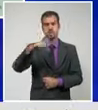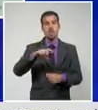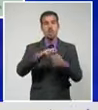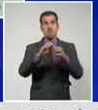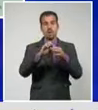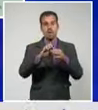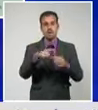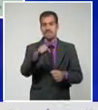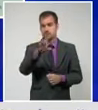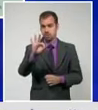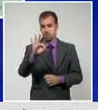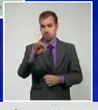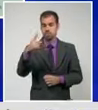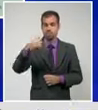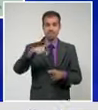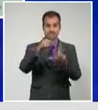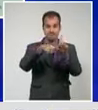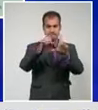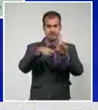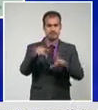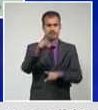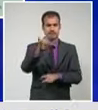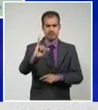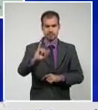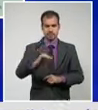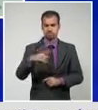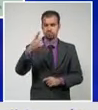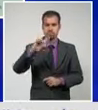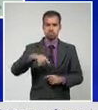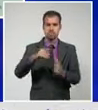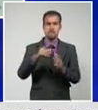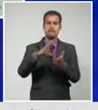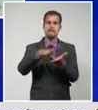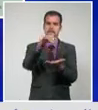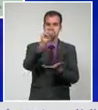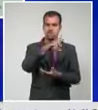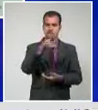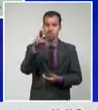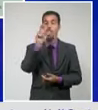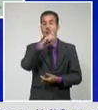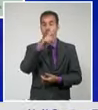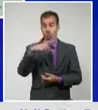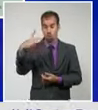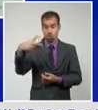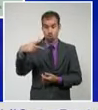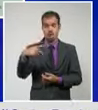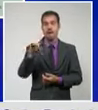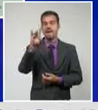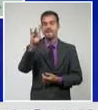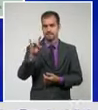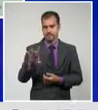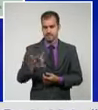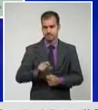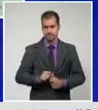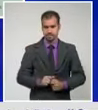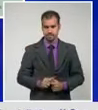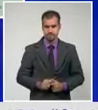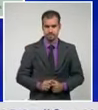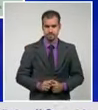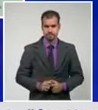18, Regla 16, Plaza de la Revolución y Cotorro, 15 casos autóctonos cada